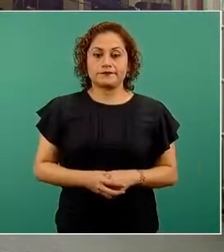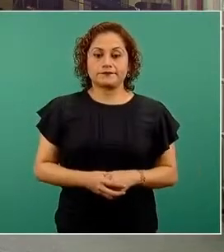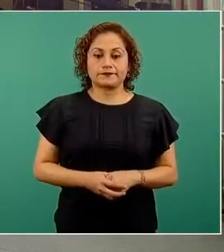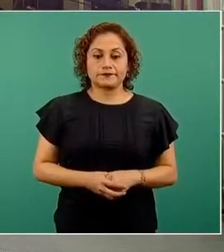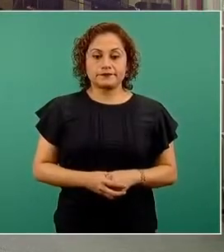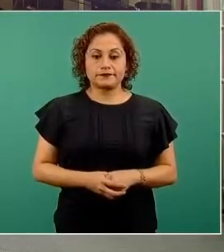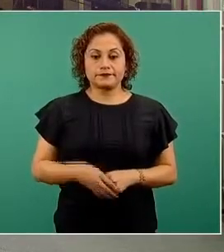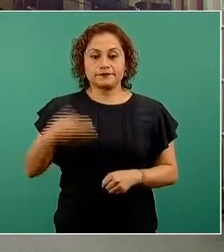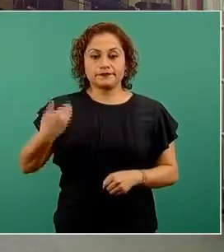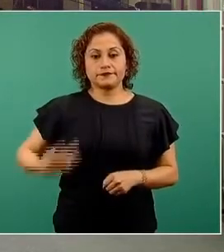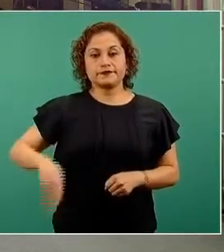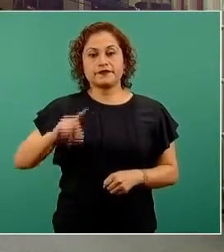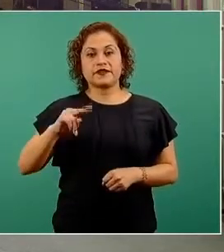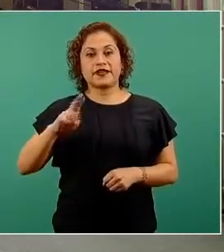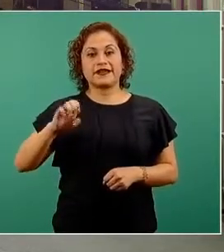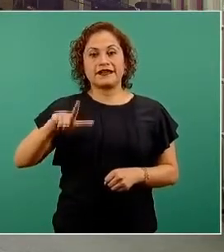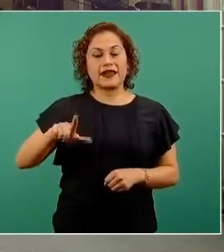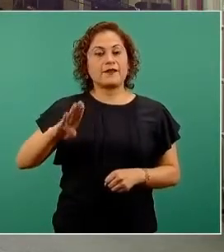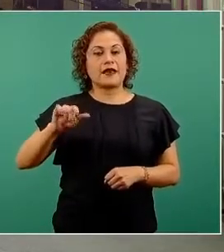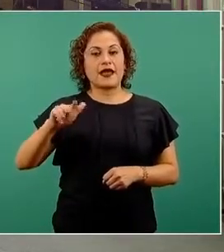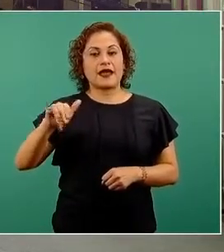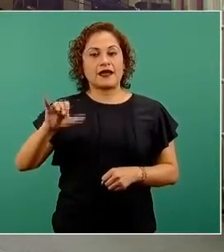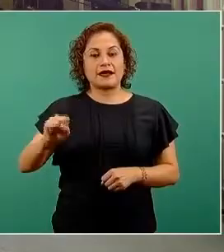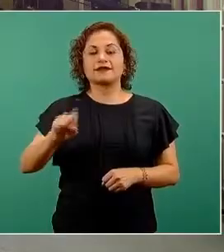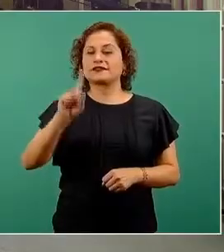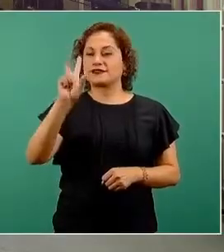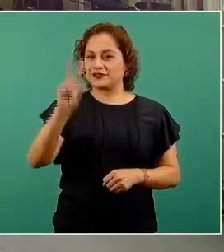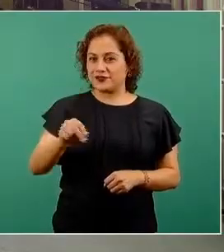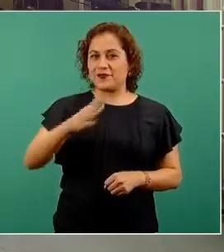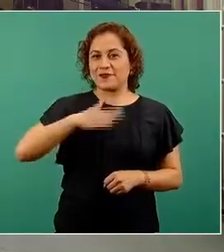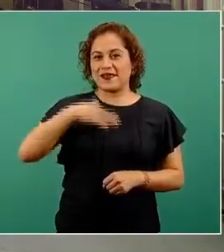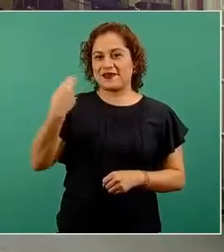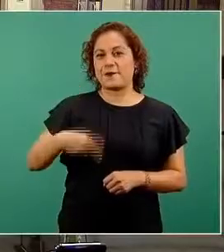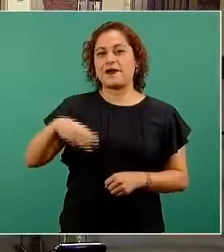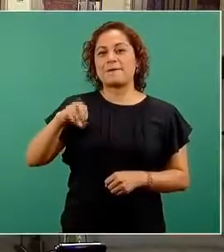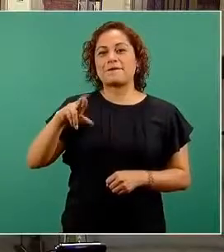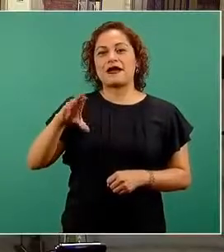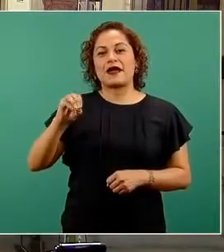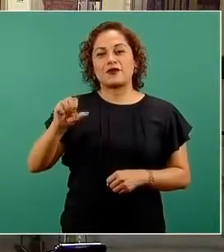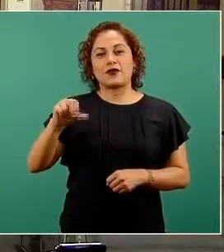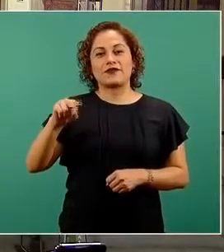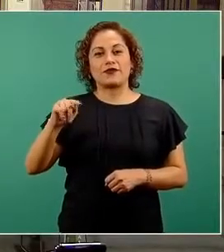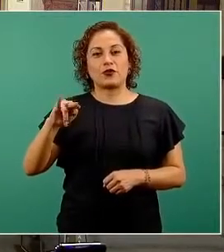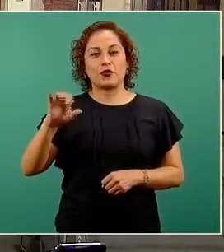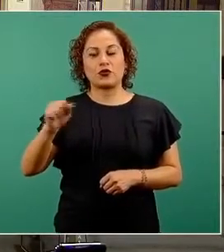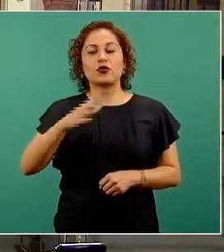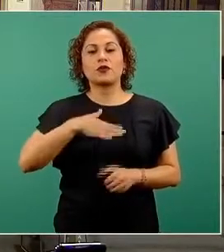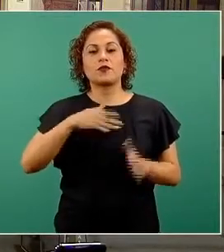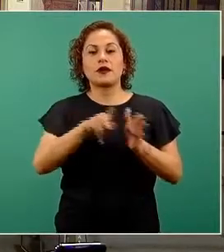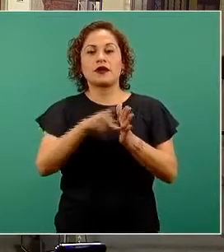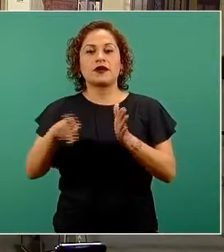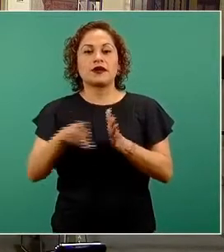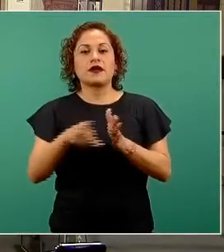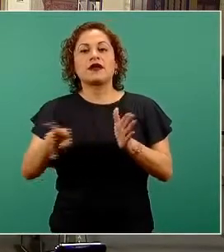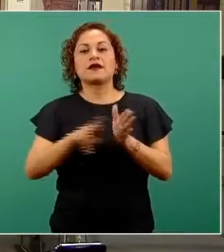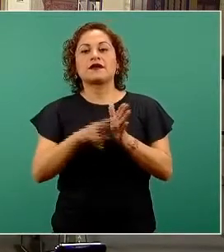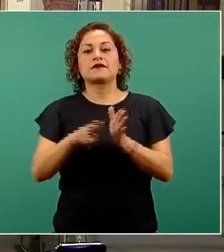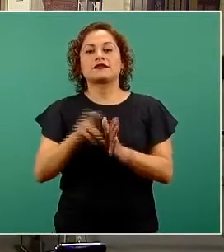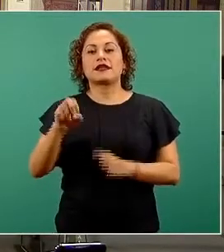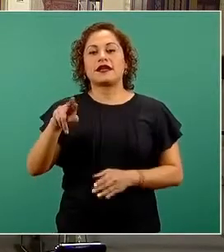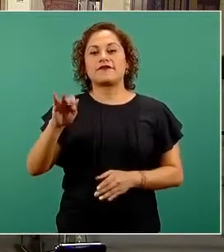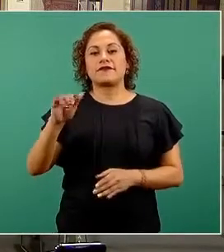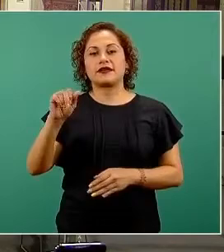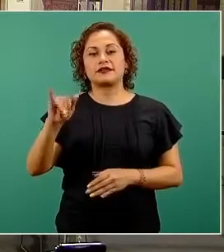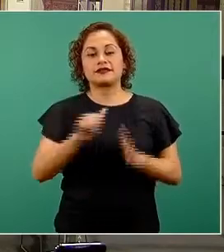Yo no soy Daniel Blancas, soy Marco Antonio Olvera. Perdón, es cierto. Perdón, soy Marco Antonio Olvera, reportero de la revista Énfasis y del canal de